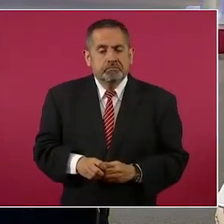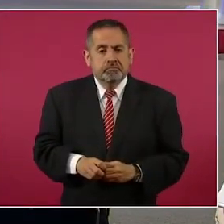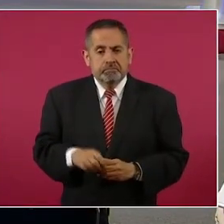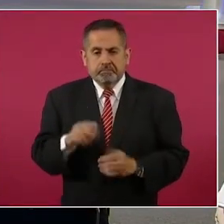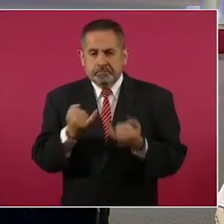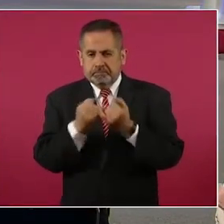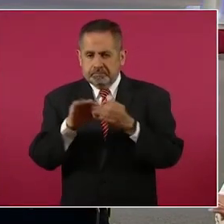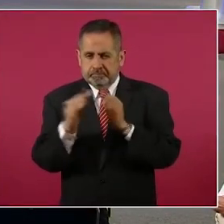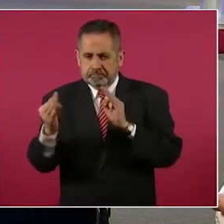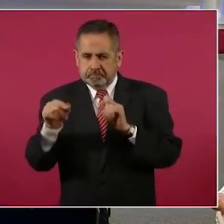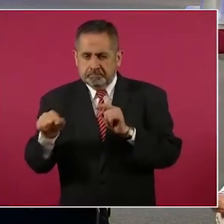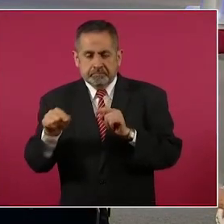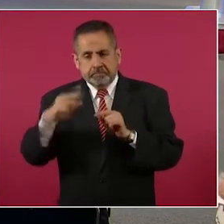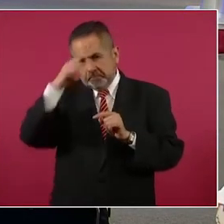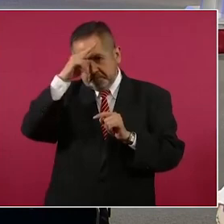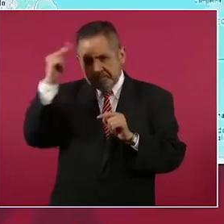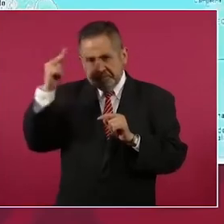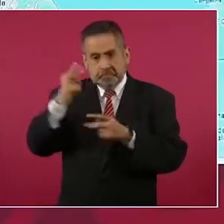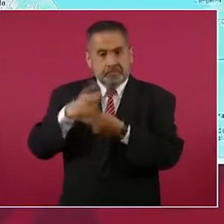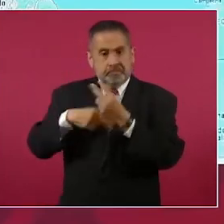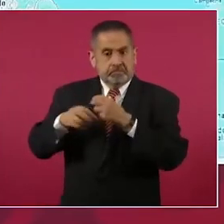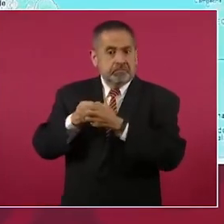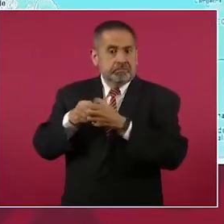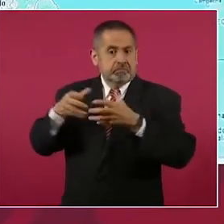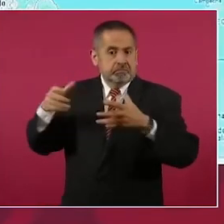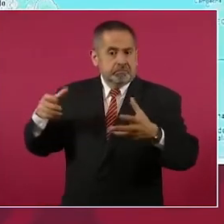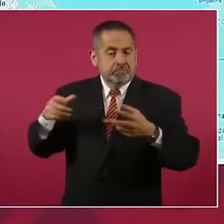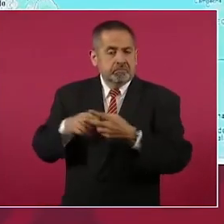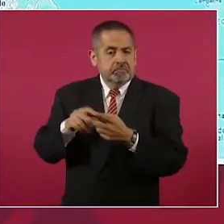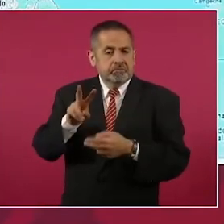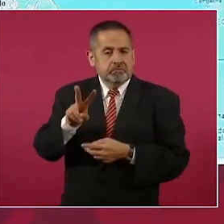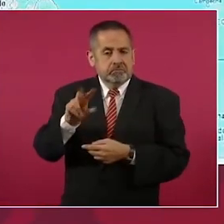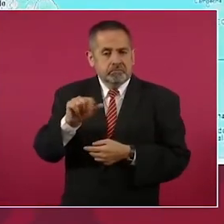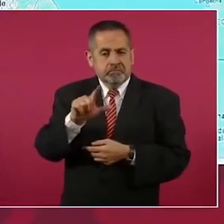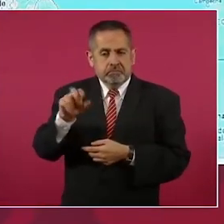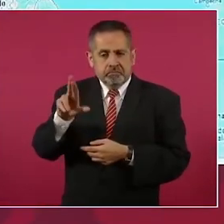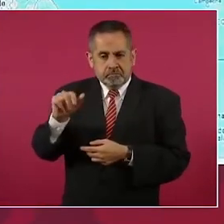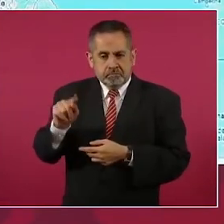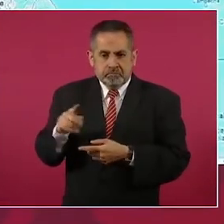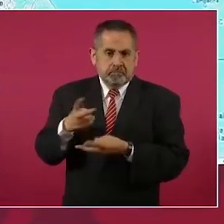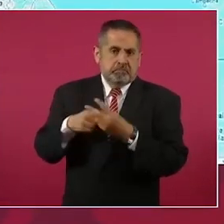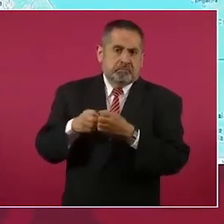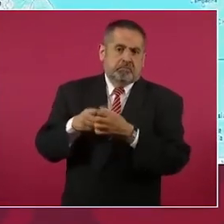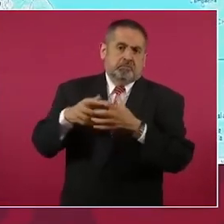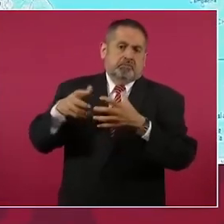acá, Nayarit y Vallarta, y como